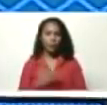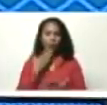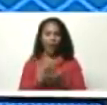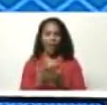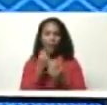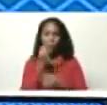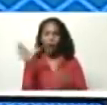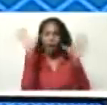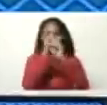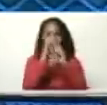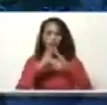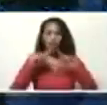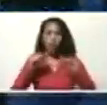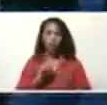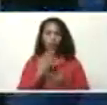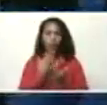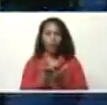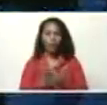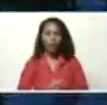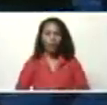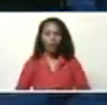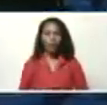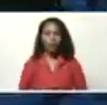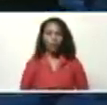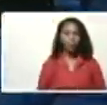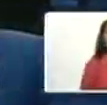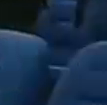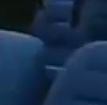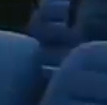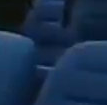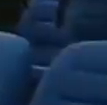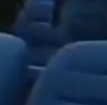Gracias, buenas noches a todos. Gracias.